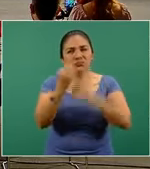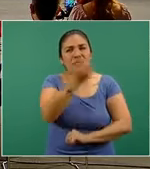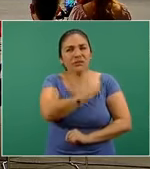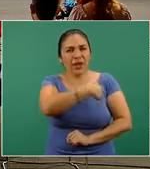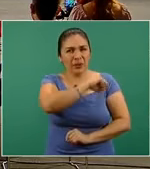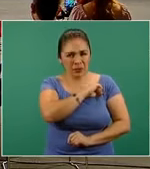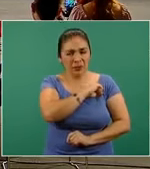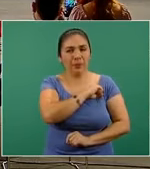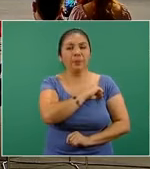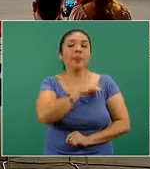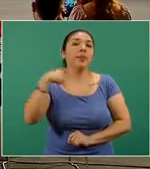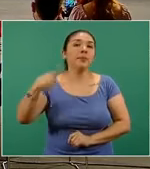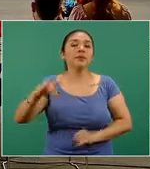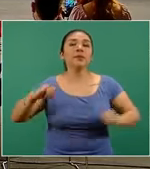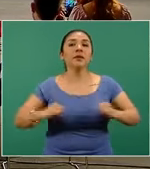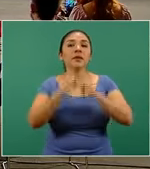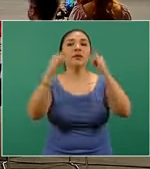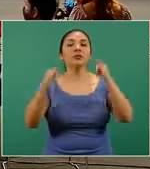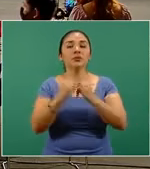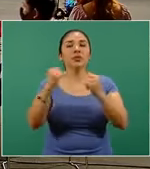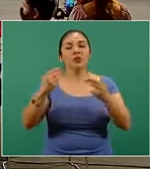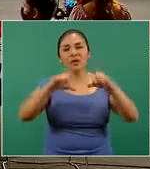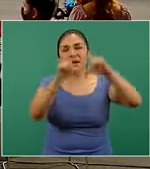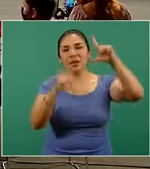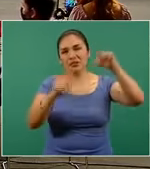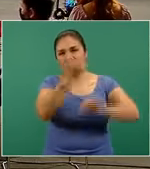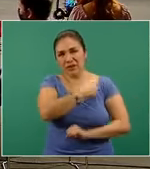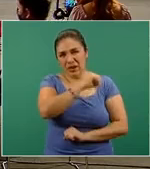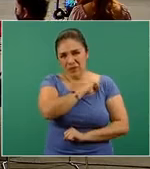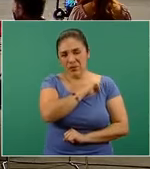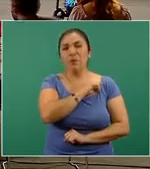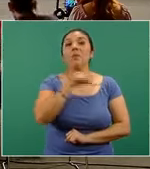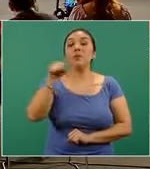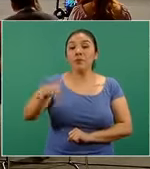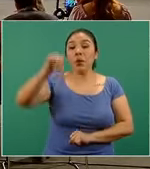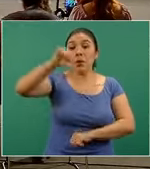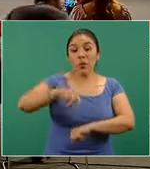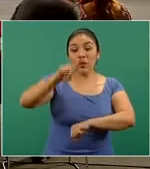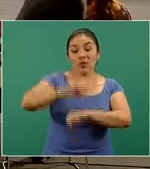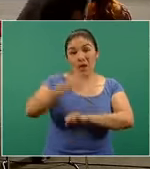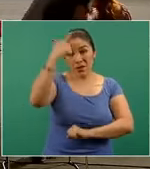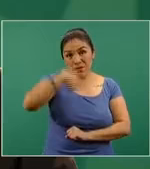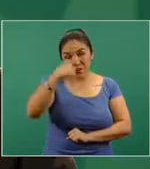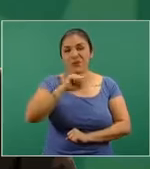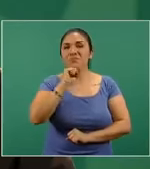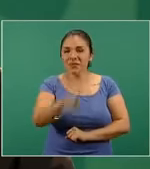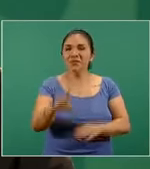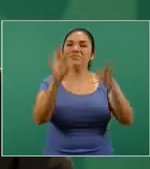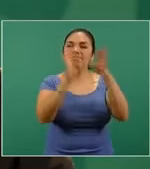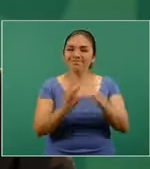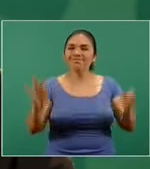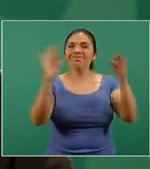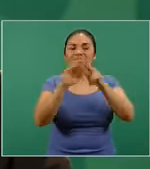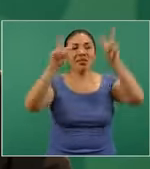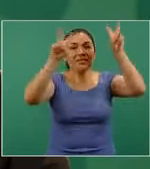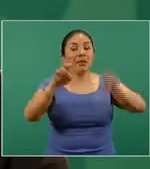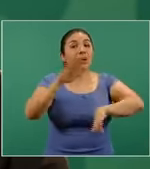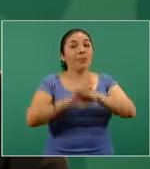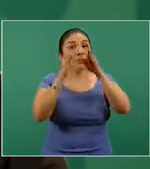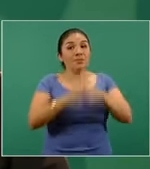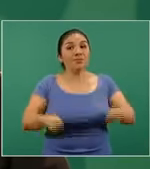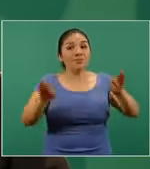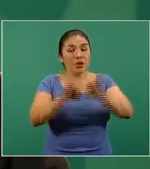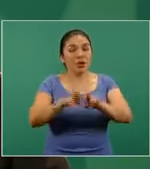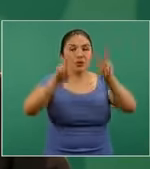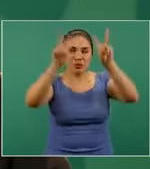Salud del Instituto Nacional de Salud Pública y precisamente esta noche nos estará comentando temas muy importantes en